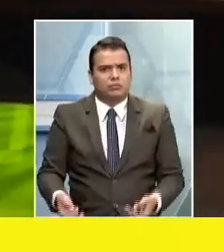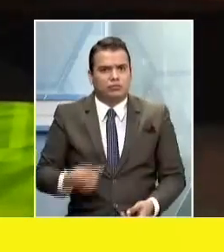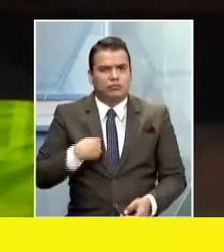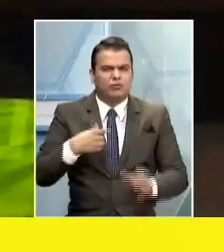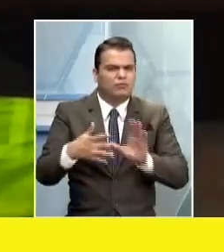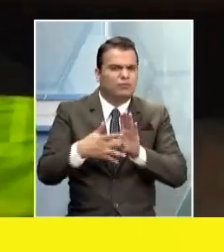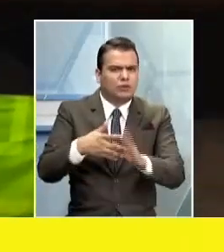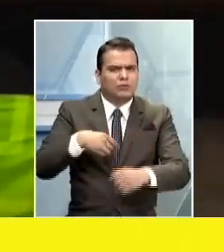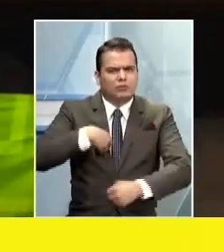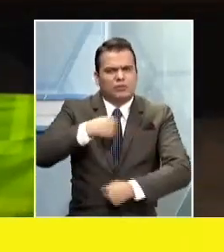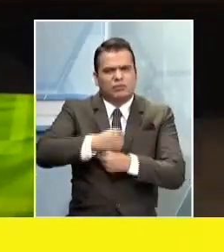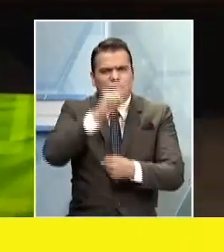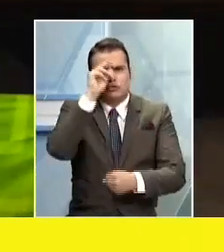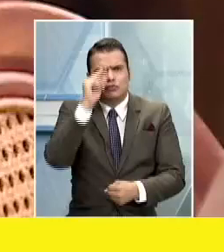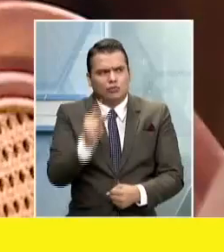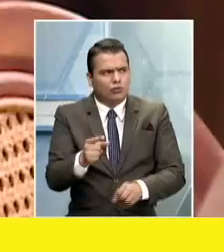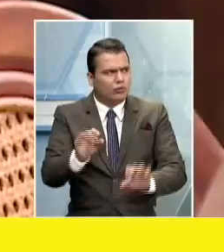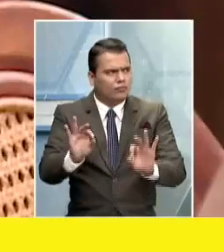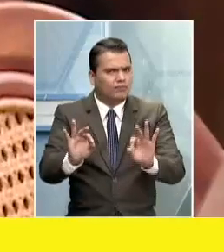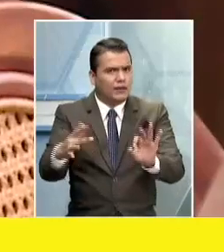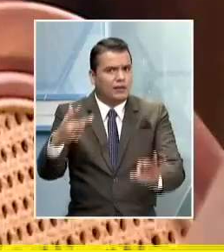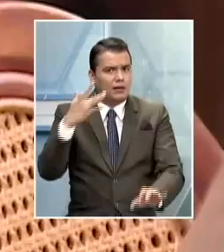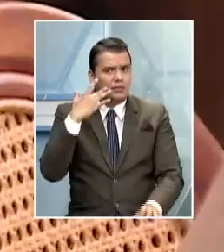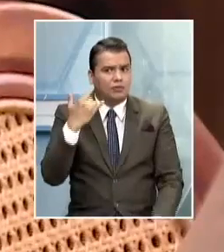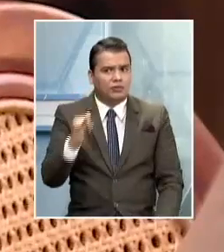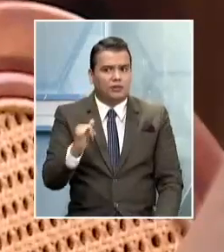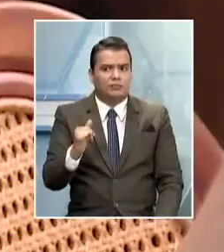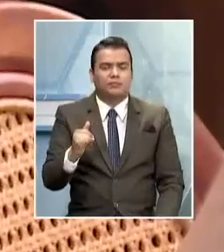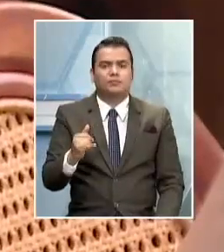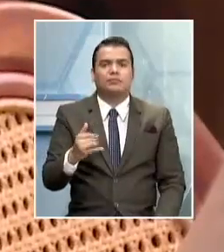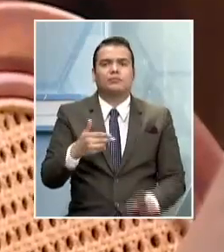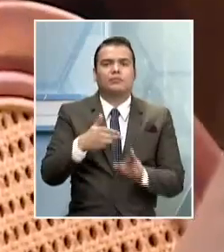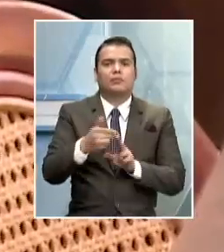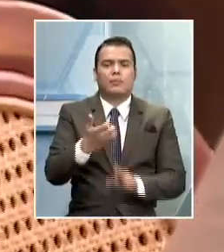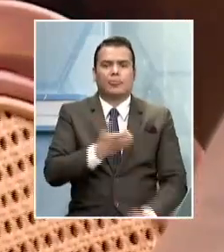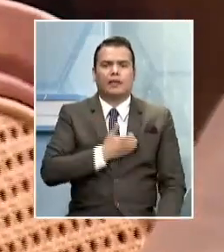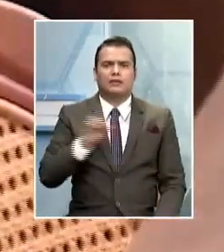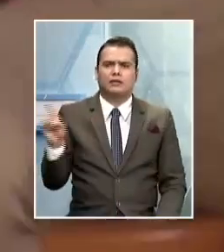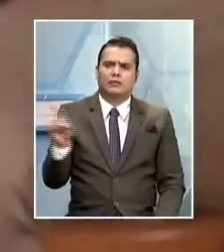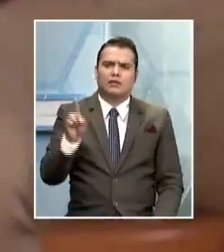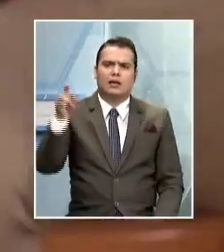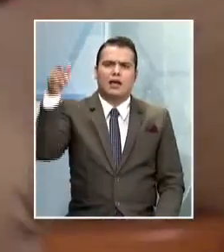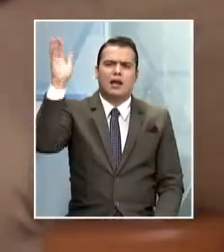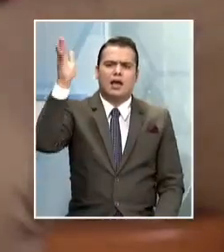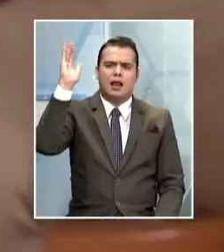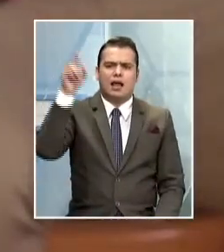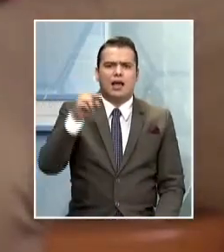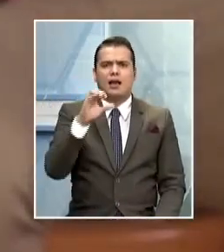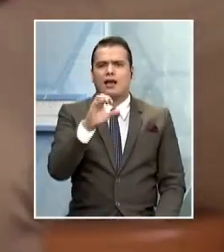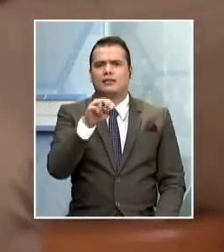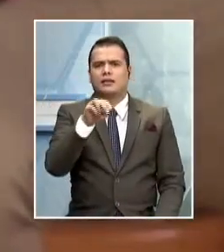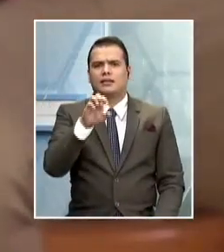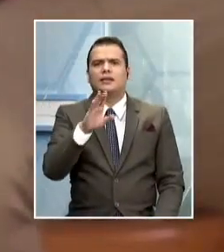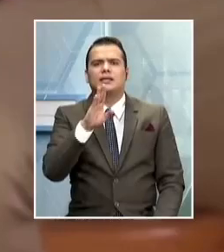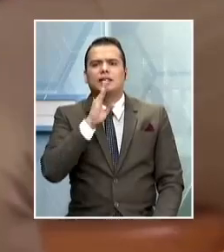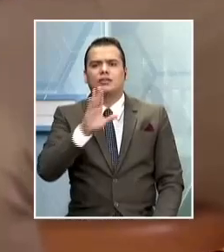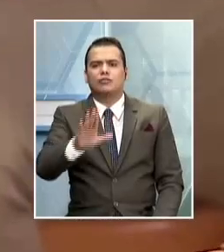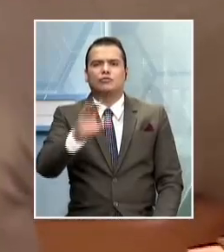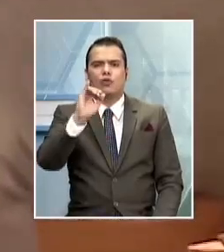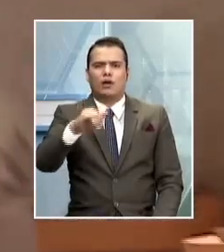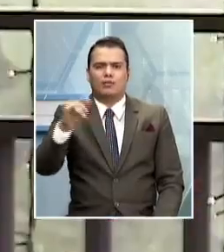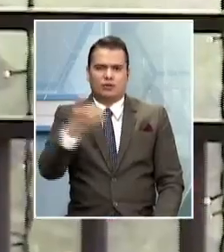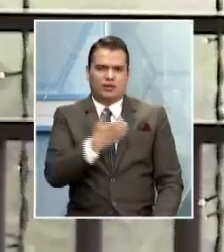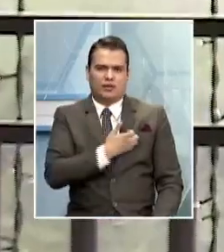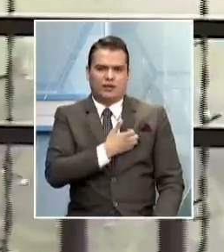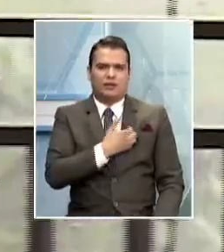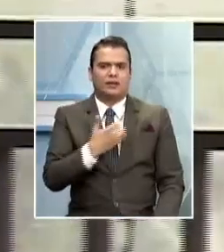venimos trabajando con honestidad. El próximo alcalde en presentarse en audiencia pública ante el Consejo Nacional Electoral será el alcalde de